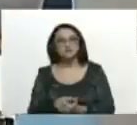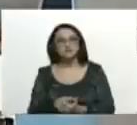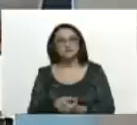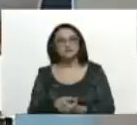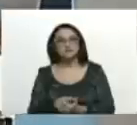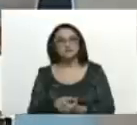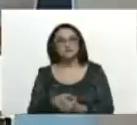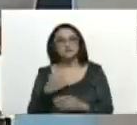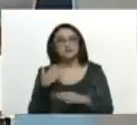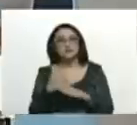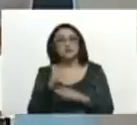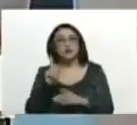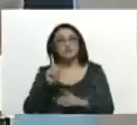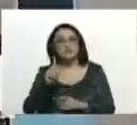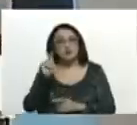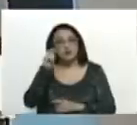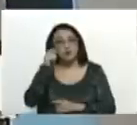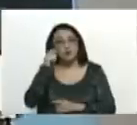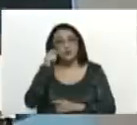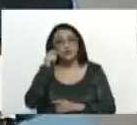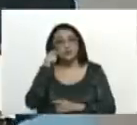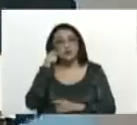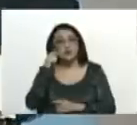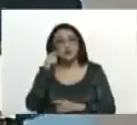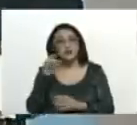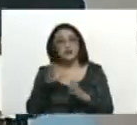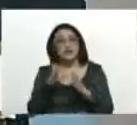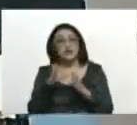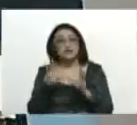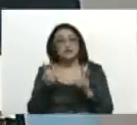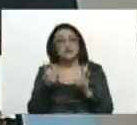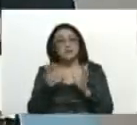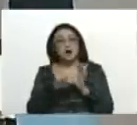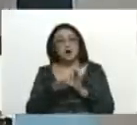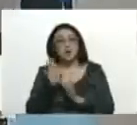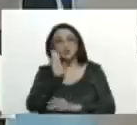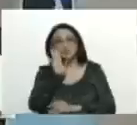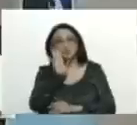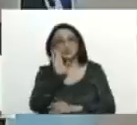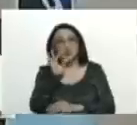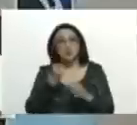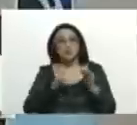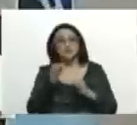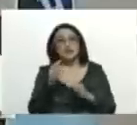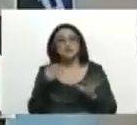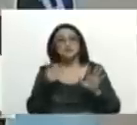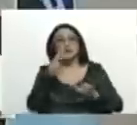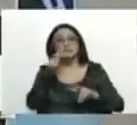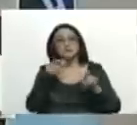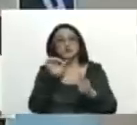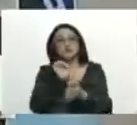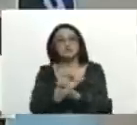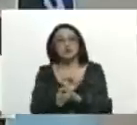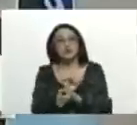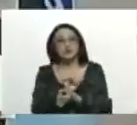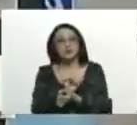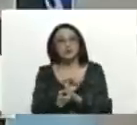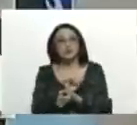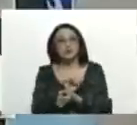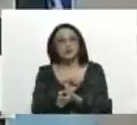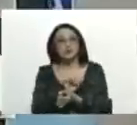Igualmente Quiero recordar que por la trama de corrupción judicial hay seis detenidos Cristóbal corriel